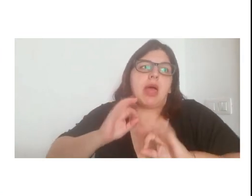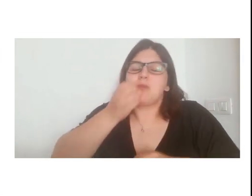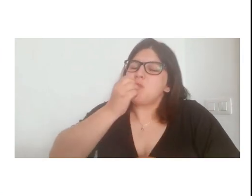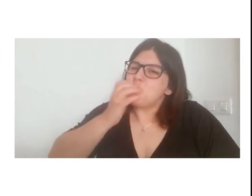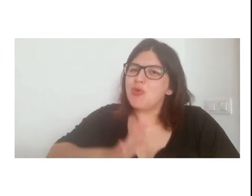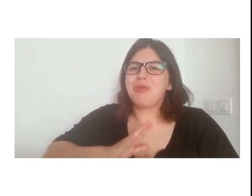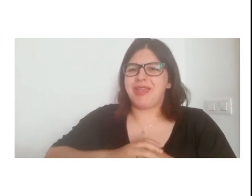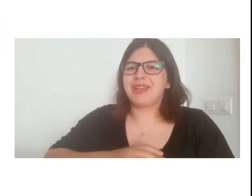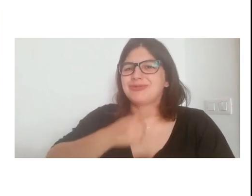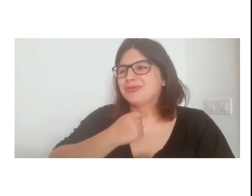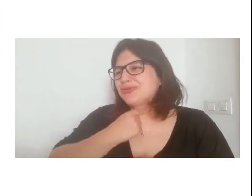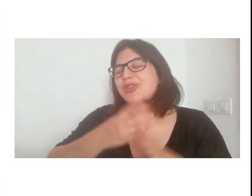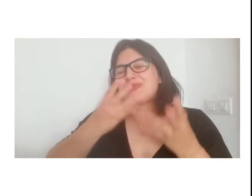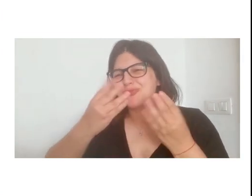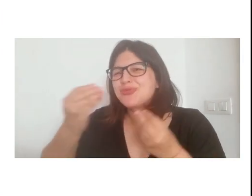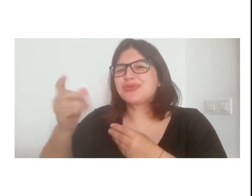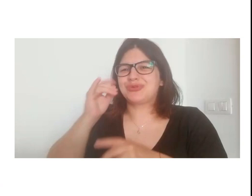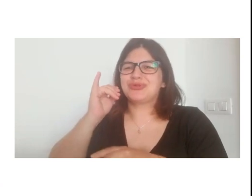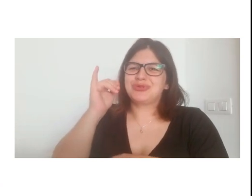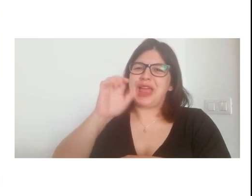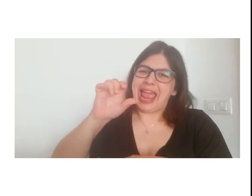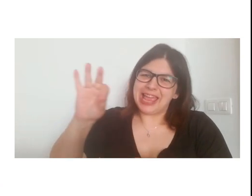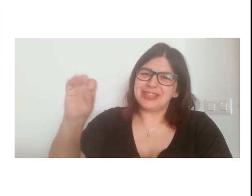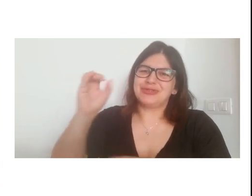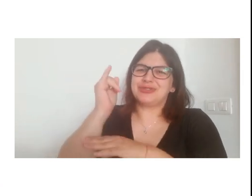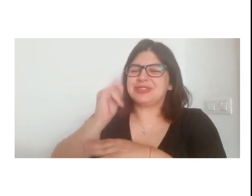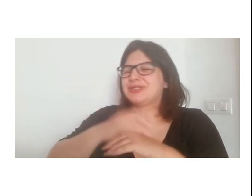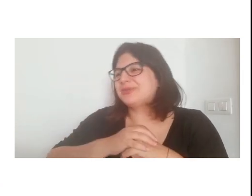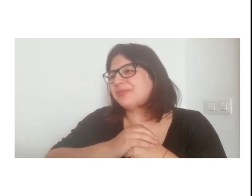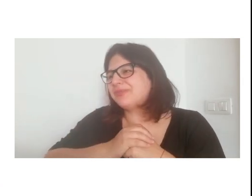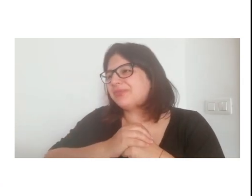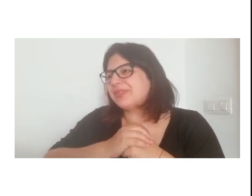Sí. A mí me gustou moitísimo. Sí, tratáis no, moi ben.